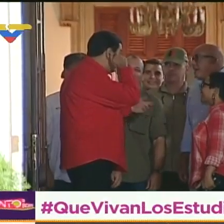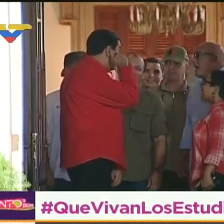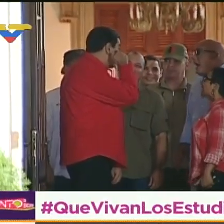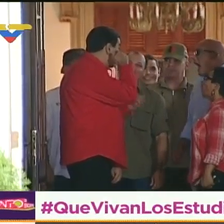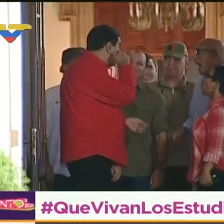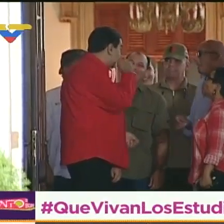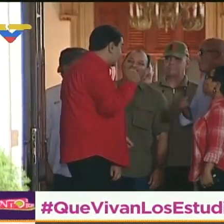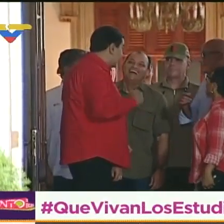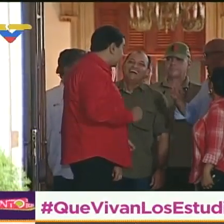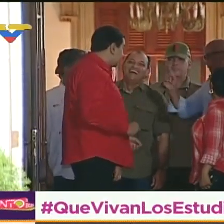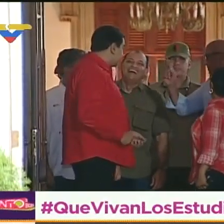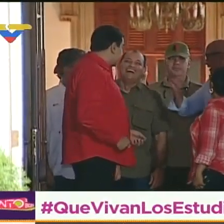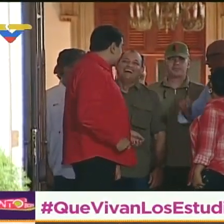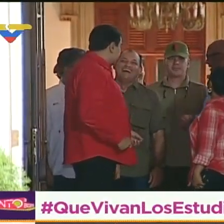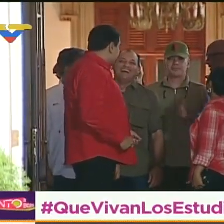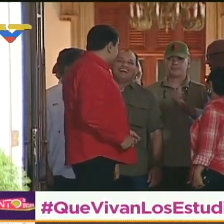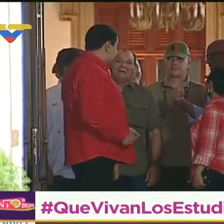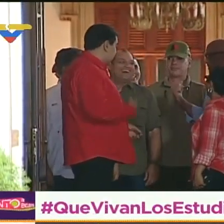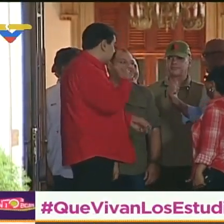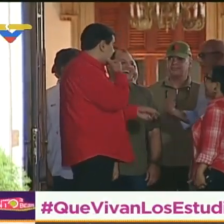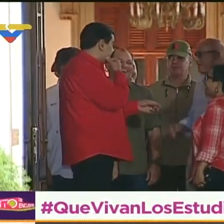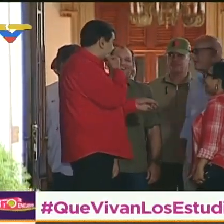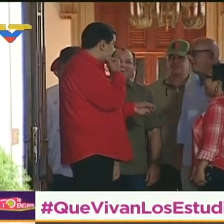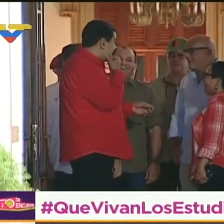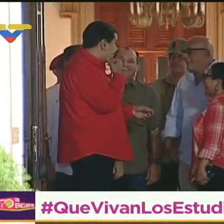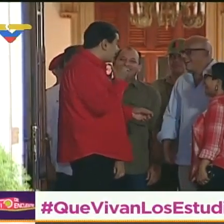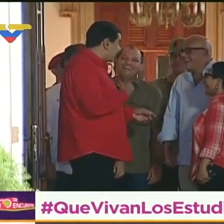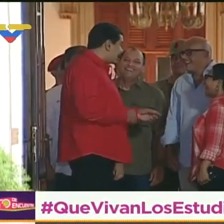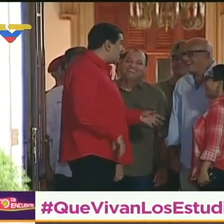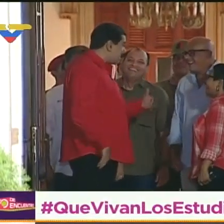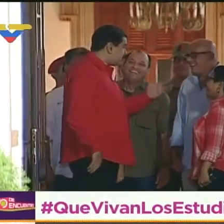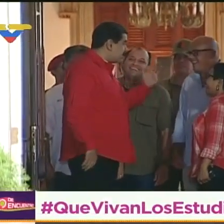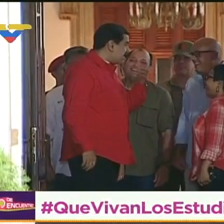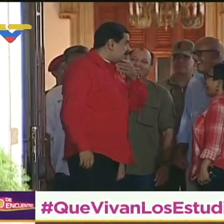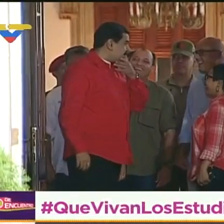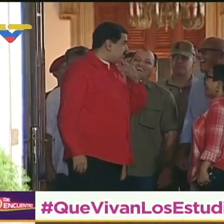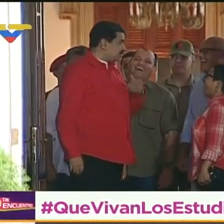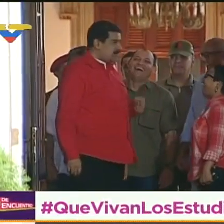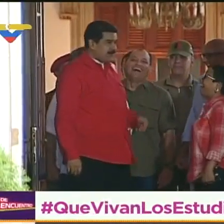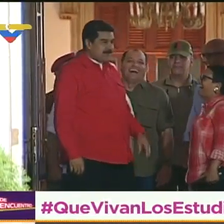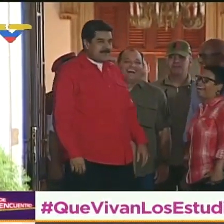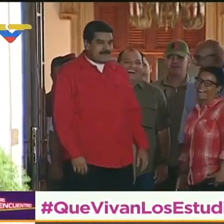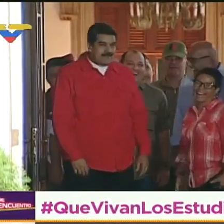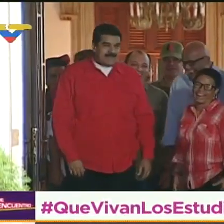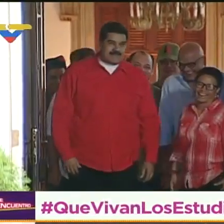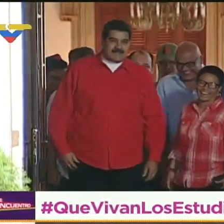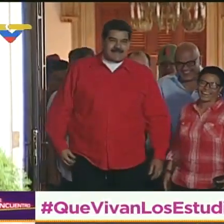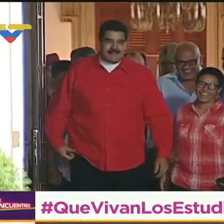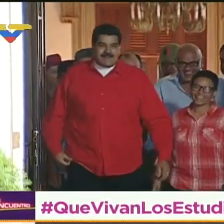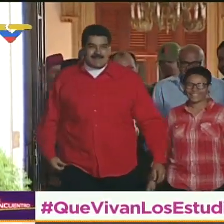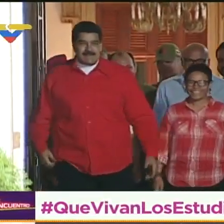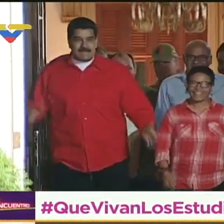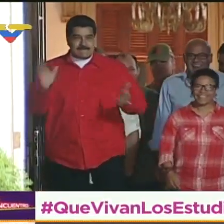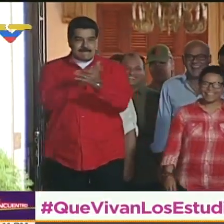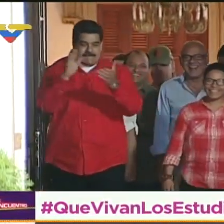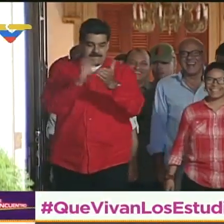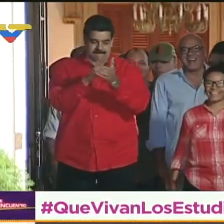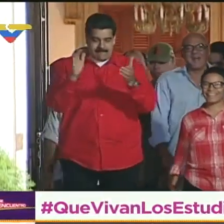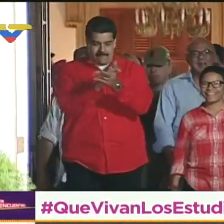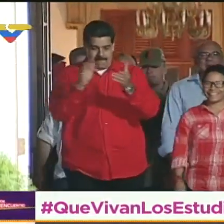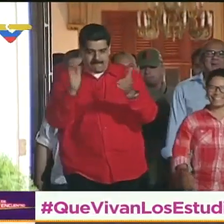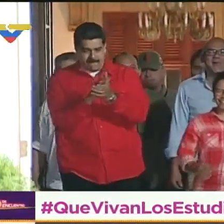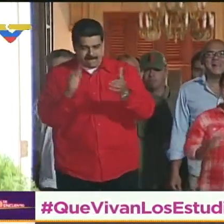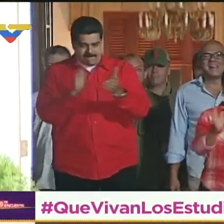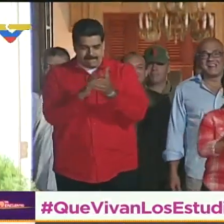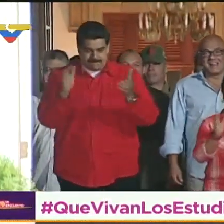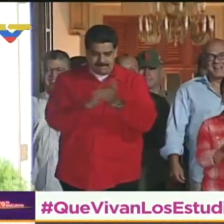presidente Nicolás Maduro, que se encuentra en compañía de Erika Farías. Precisamente vamos de inmediato a escuchar el reporte que hasta ahora nos traen